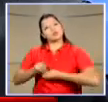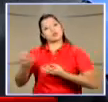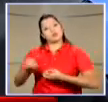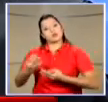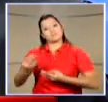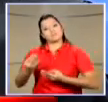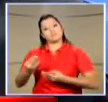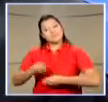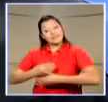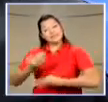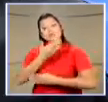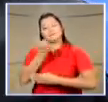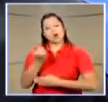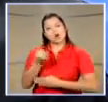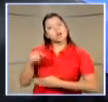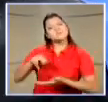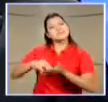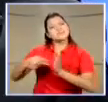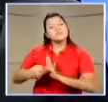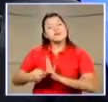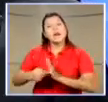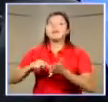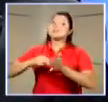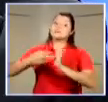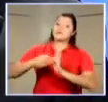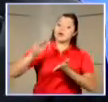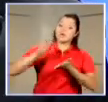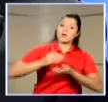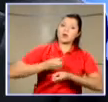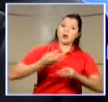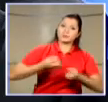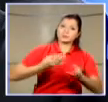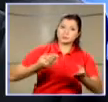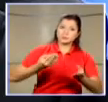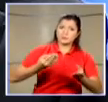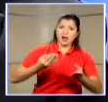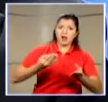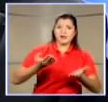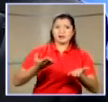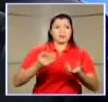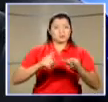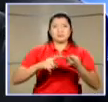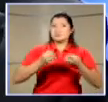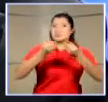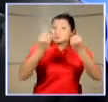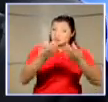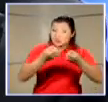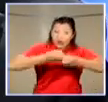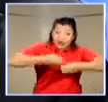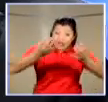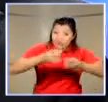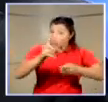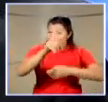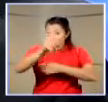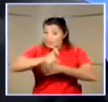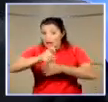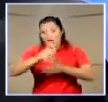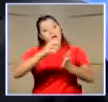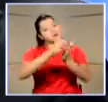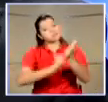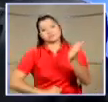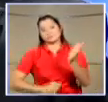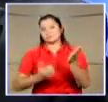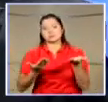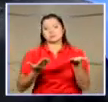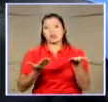Y gastar mejor significa que tiene que reducir gastos donde sobra, donde hay gastos superfluos, donde hay gastos que no son